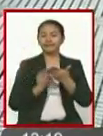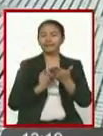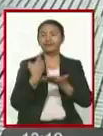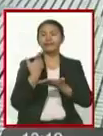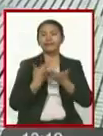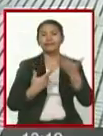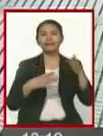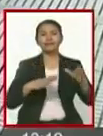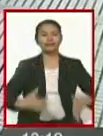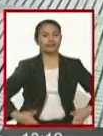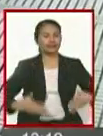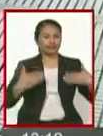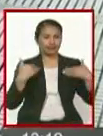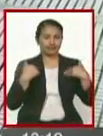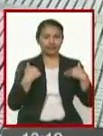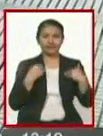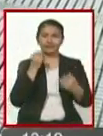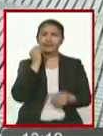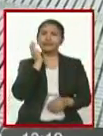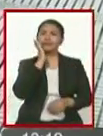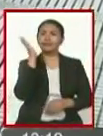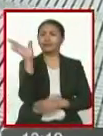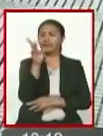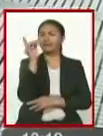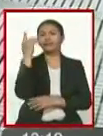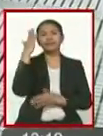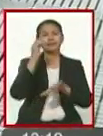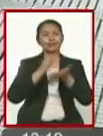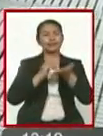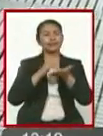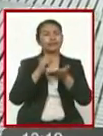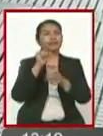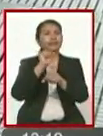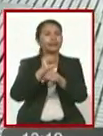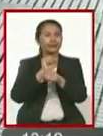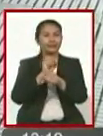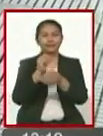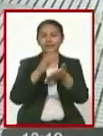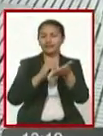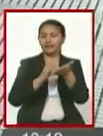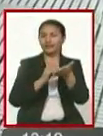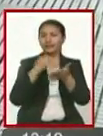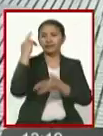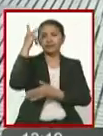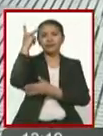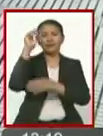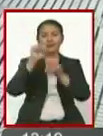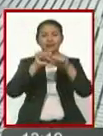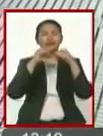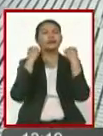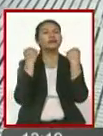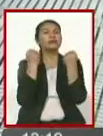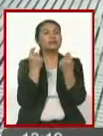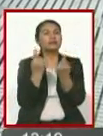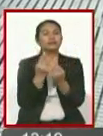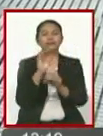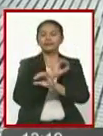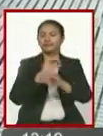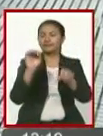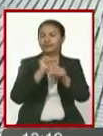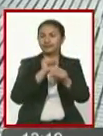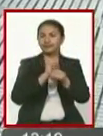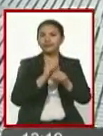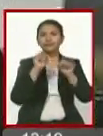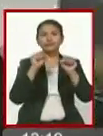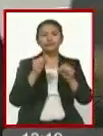por la situación en que están viviendo los hogares de bolivia que por la falta de trabajo por la falta de políticas sociales no hay trabajo